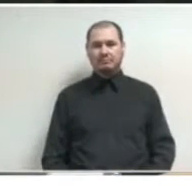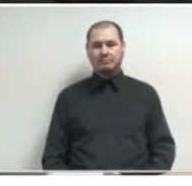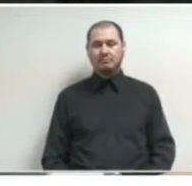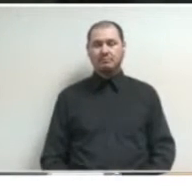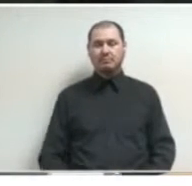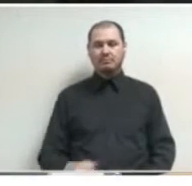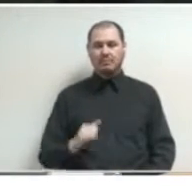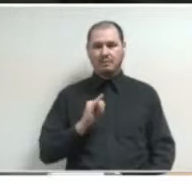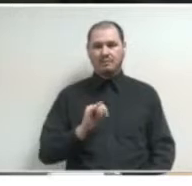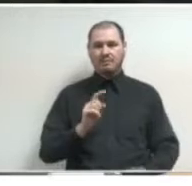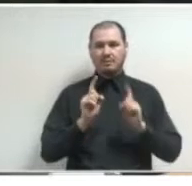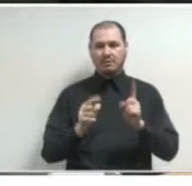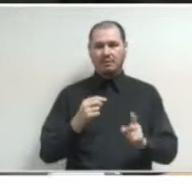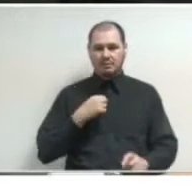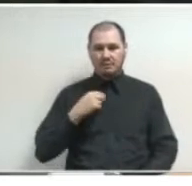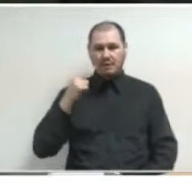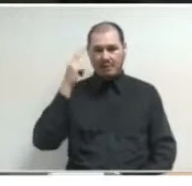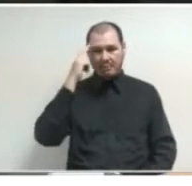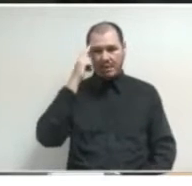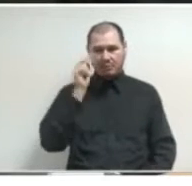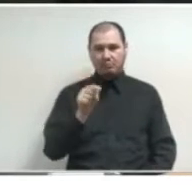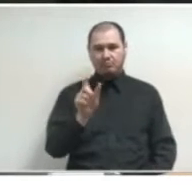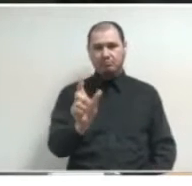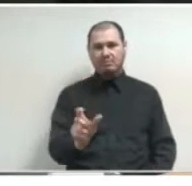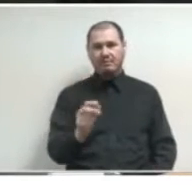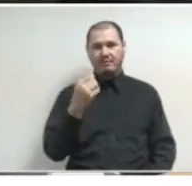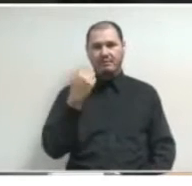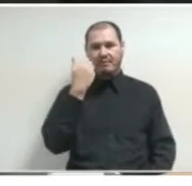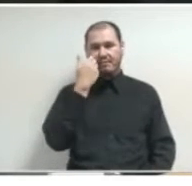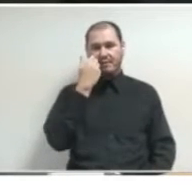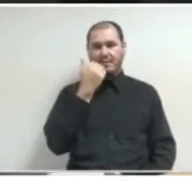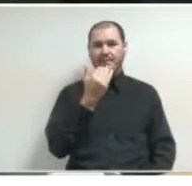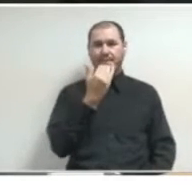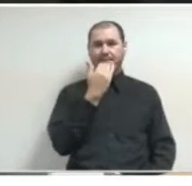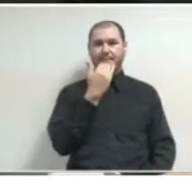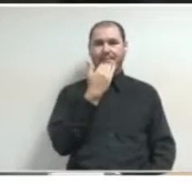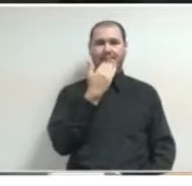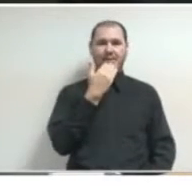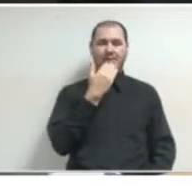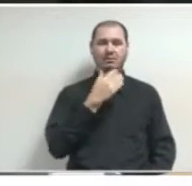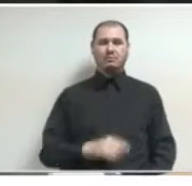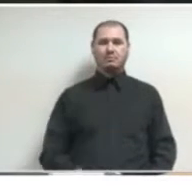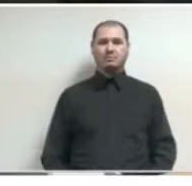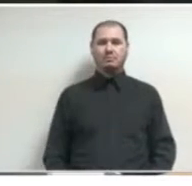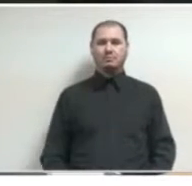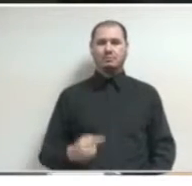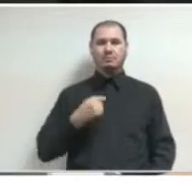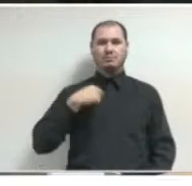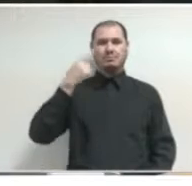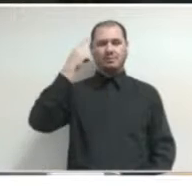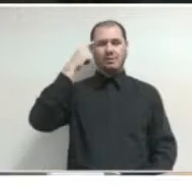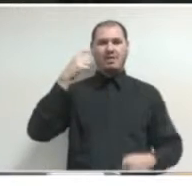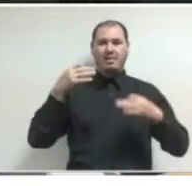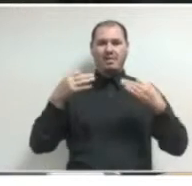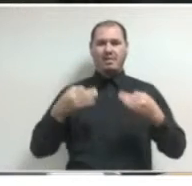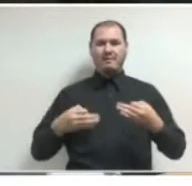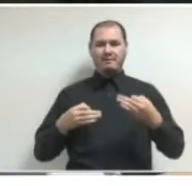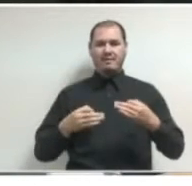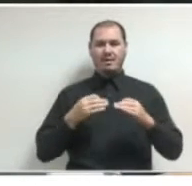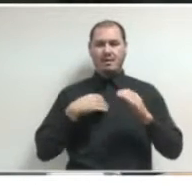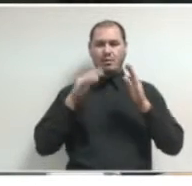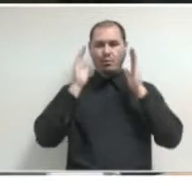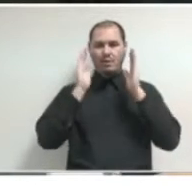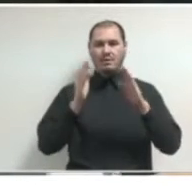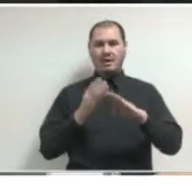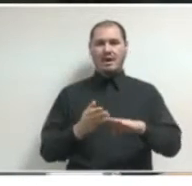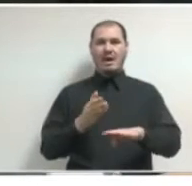podamos. Se demoráramos, añete, a vaya respetánico y miramos peisa, aunque tú con derecho pe en la agenda ahí. Antes